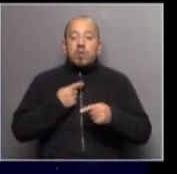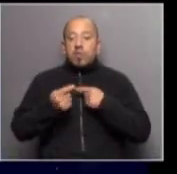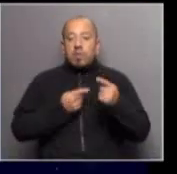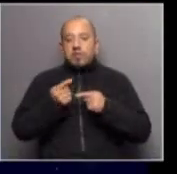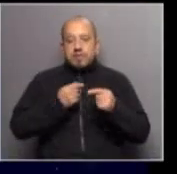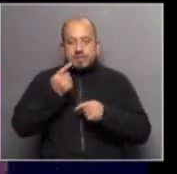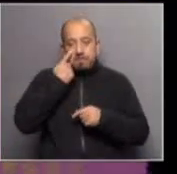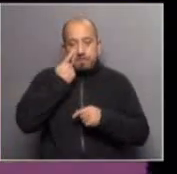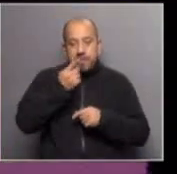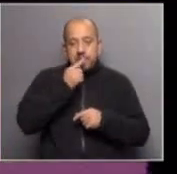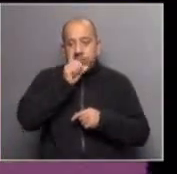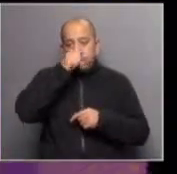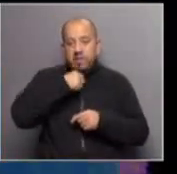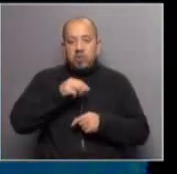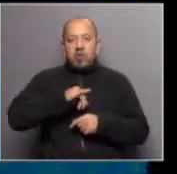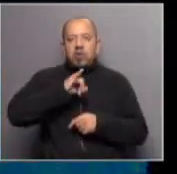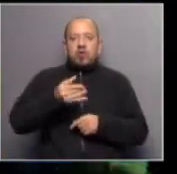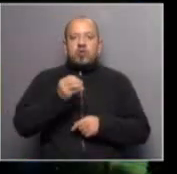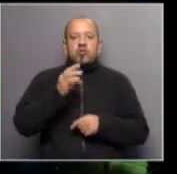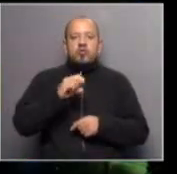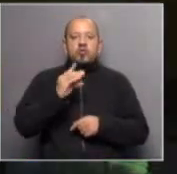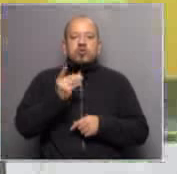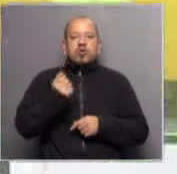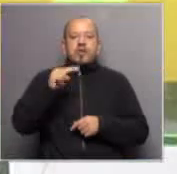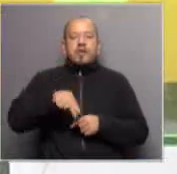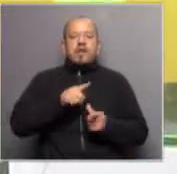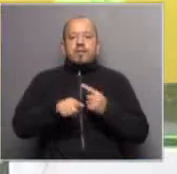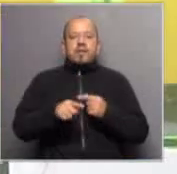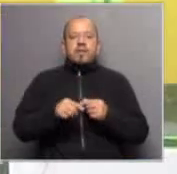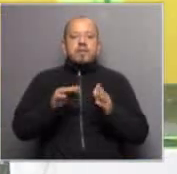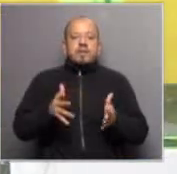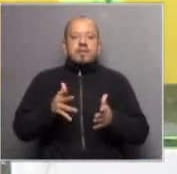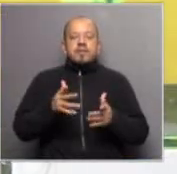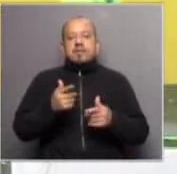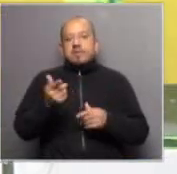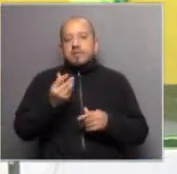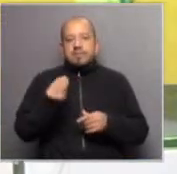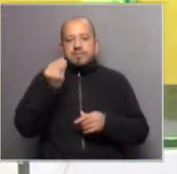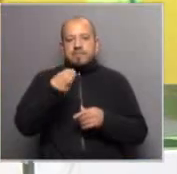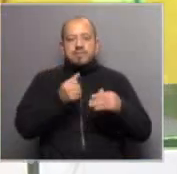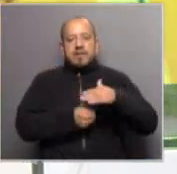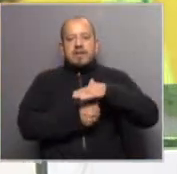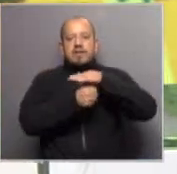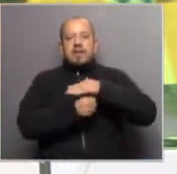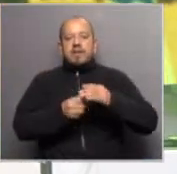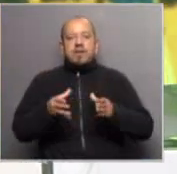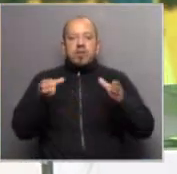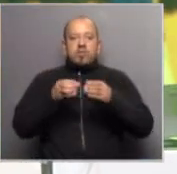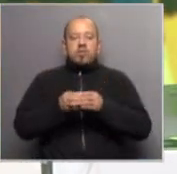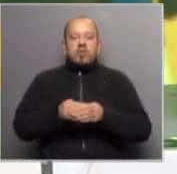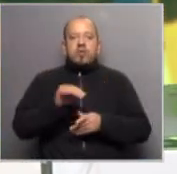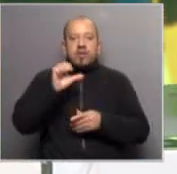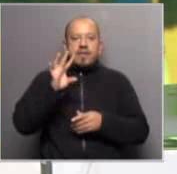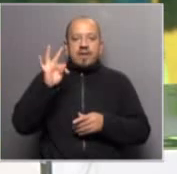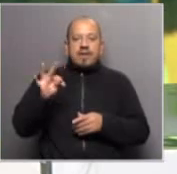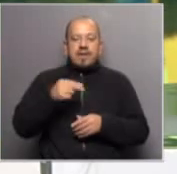Montevideo y les cuento que Jordan es una gran canción de Ernesto Tavares, quien lidera la banda ET y los Problems, y esta canción